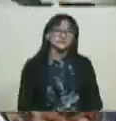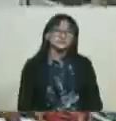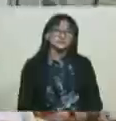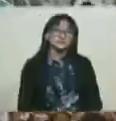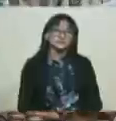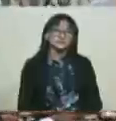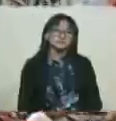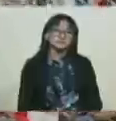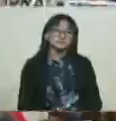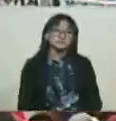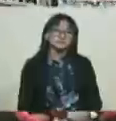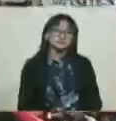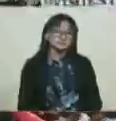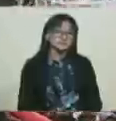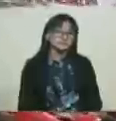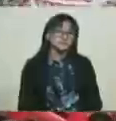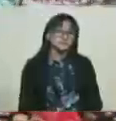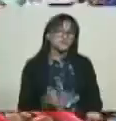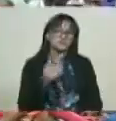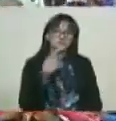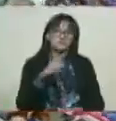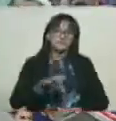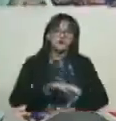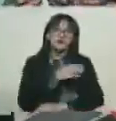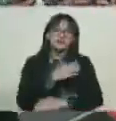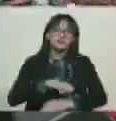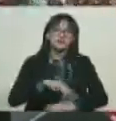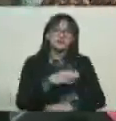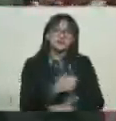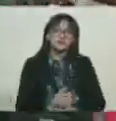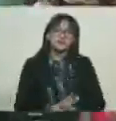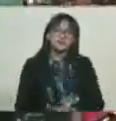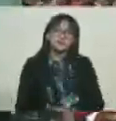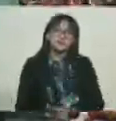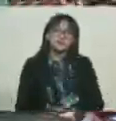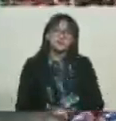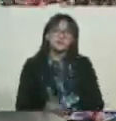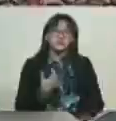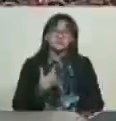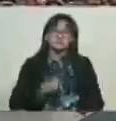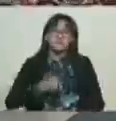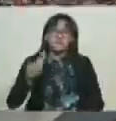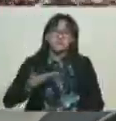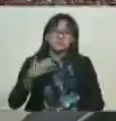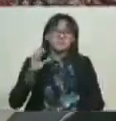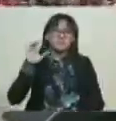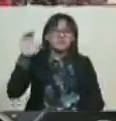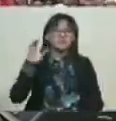y como dice la canción a mí me importa es la patria